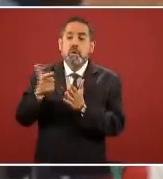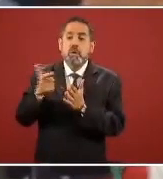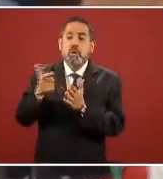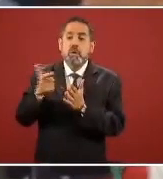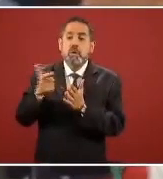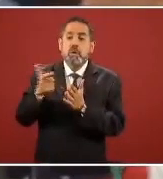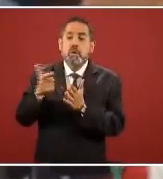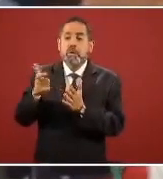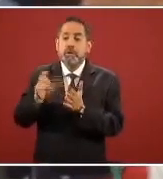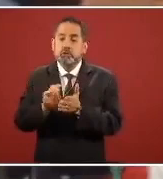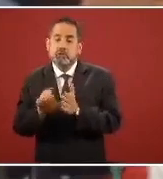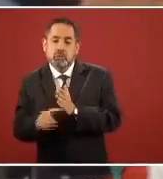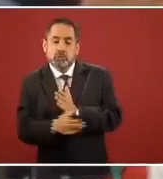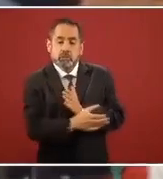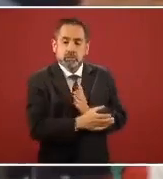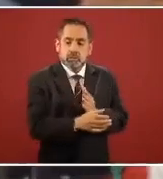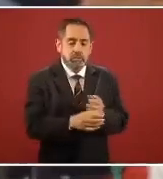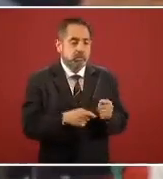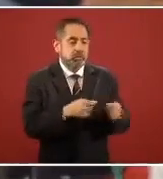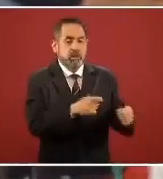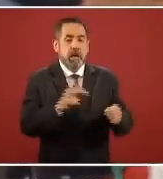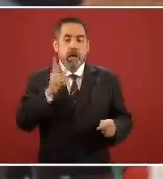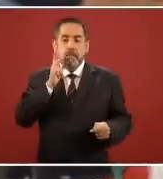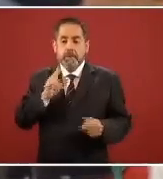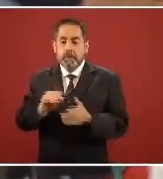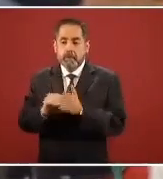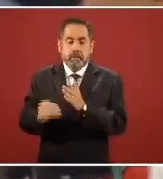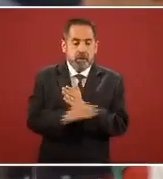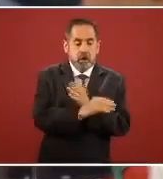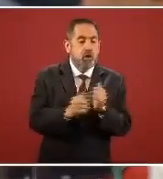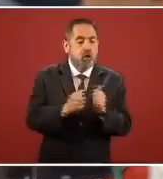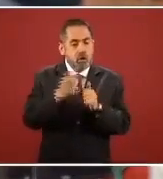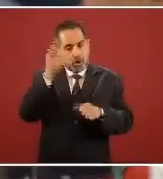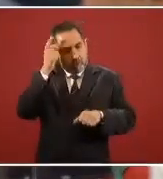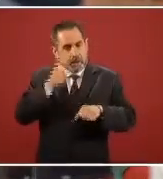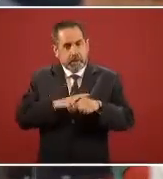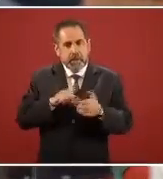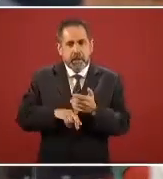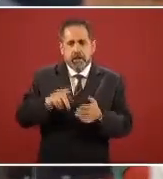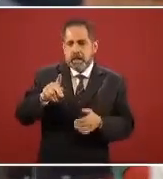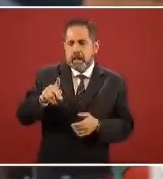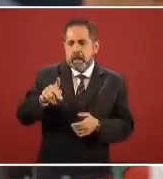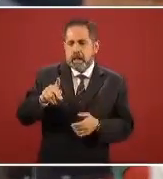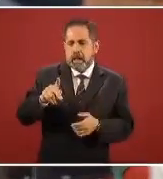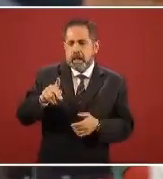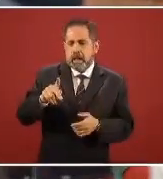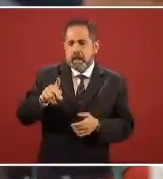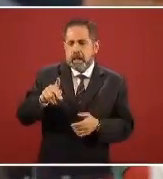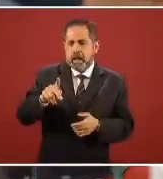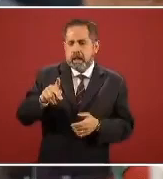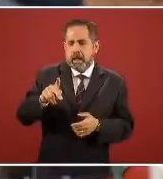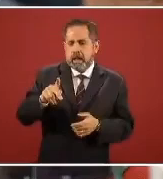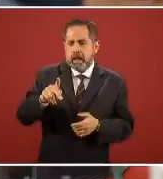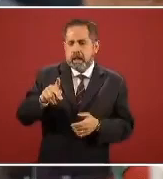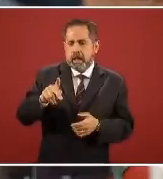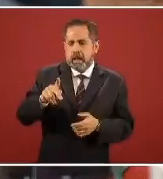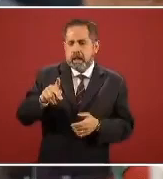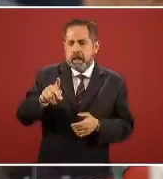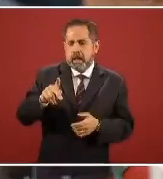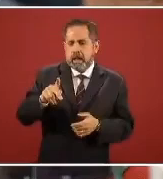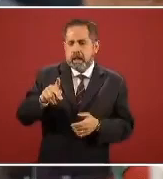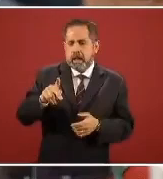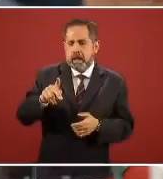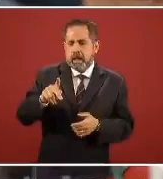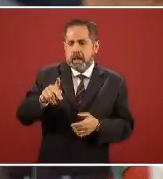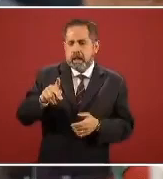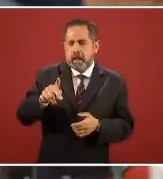2,000 million pesos. De Pemex a través del director de PEP, Carlos Morales Gil. From Pemex, from